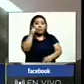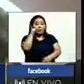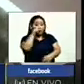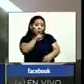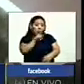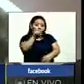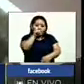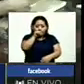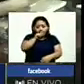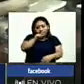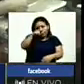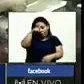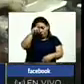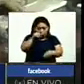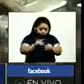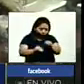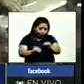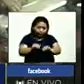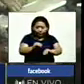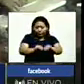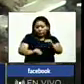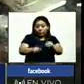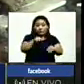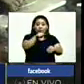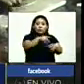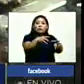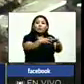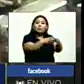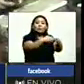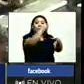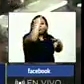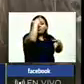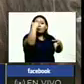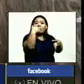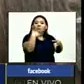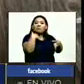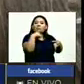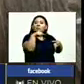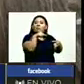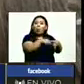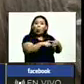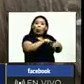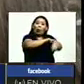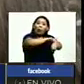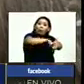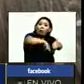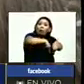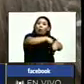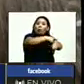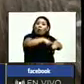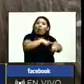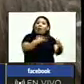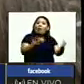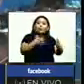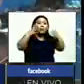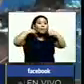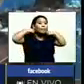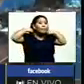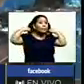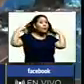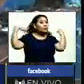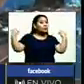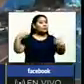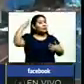Paciencia y dedicación es lo que caracteriza a este grupo de mujeres, quienes durante horas elaboran